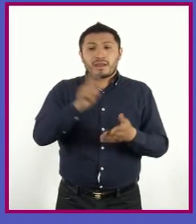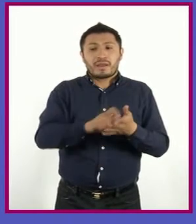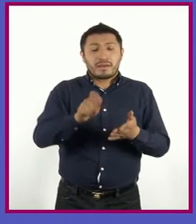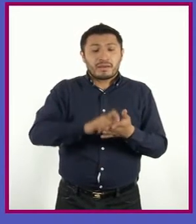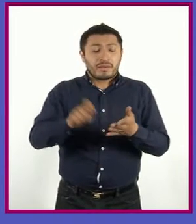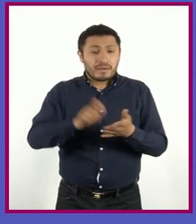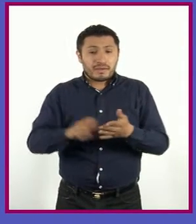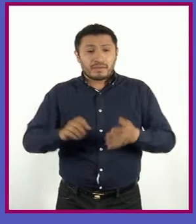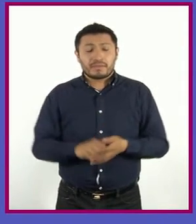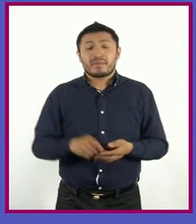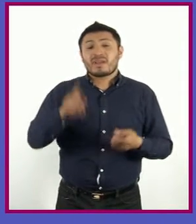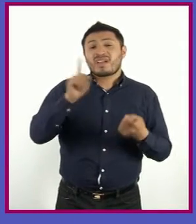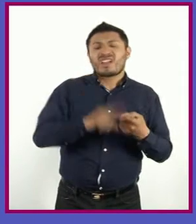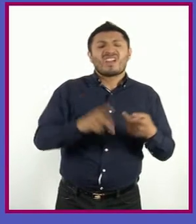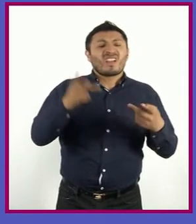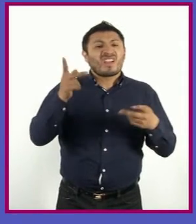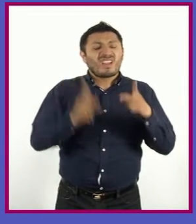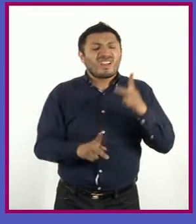escrito, quién habla,